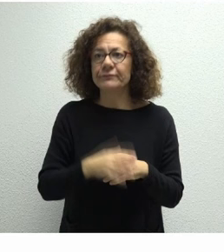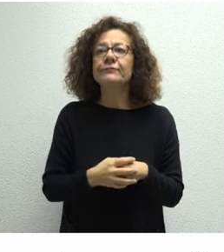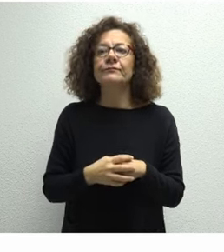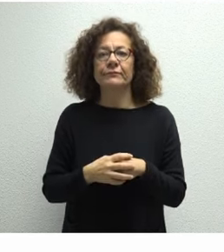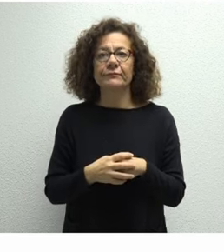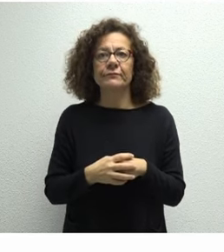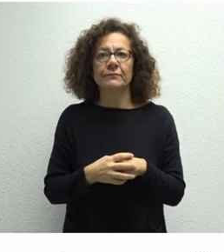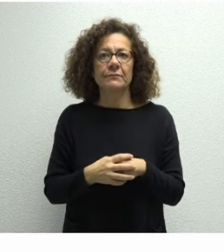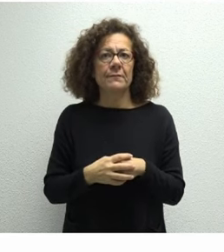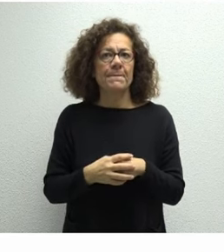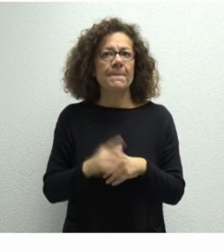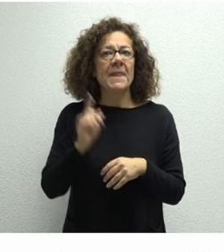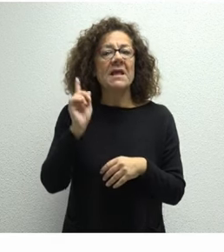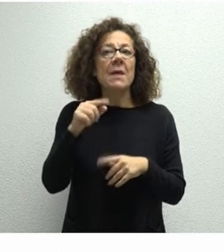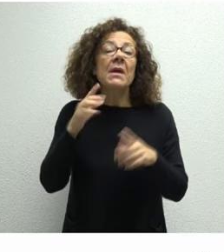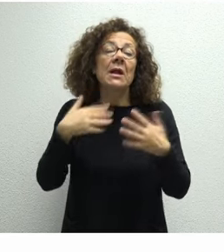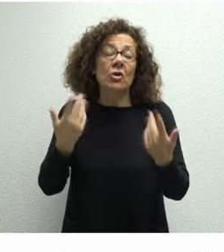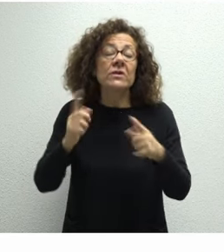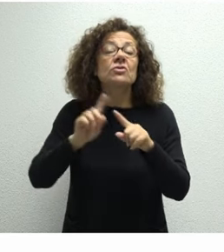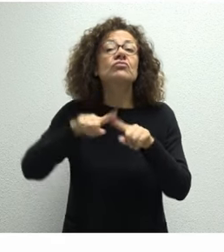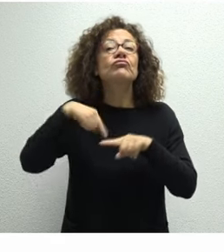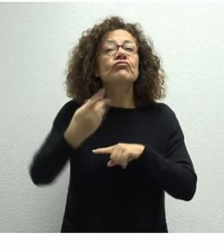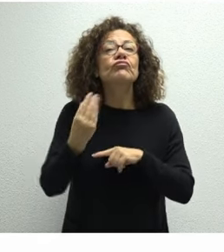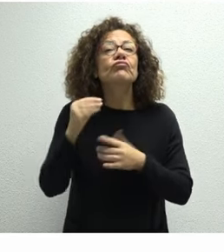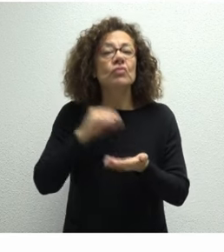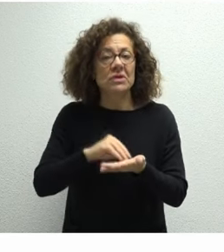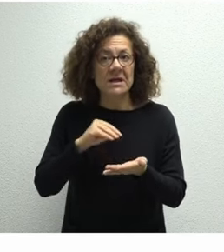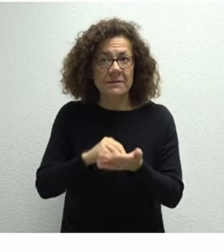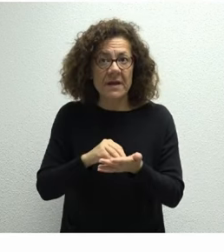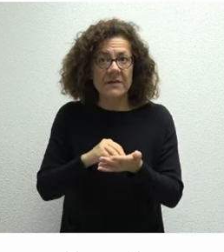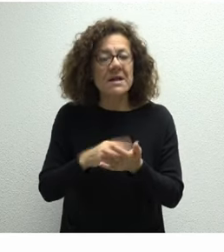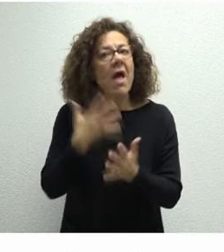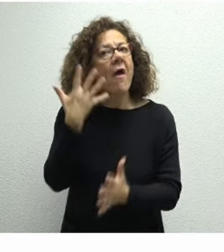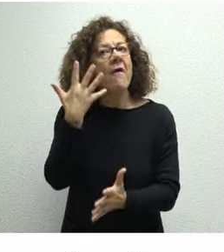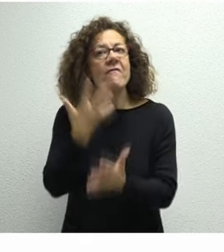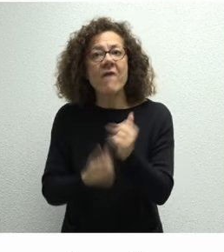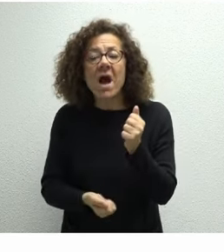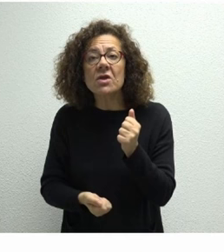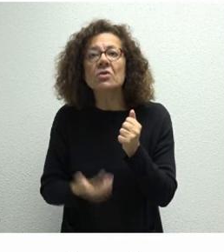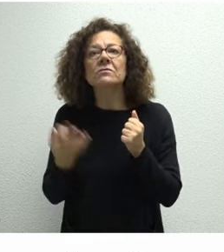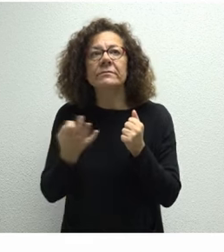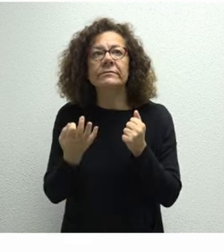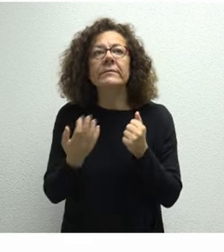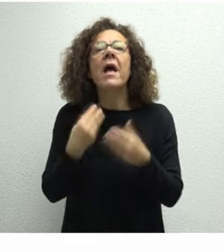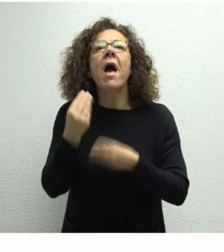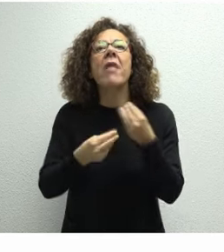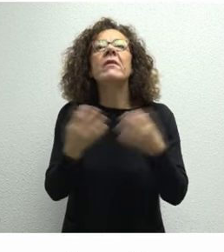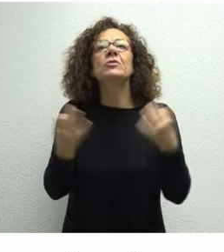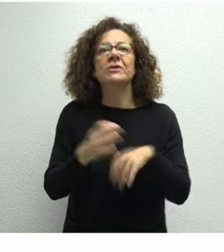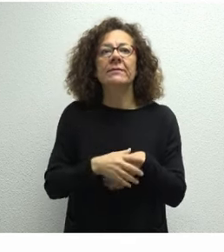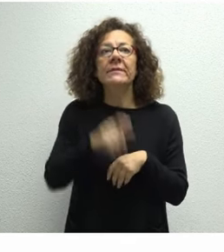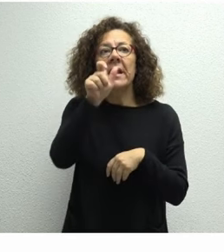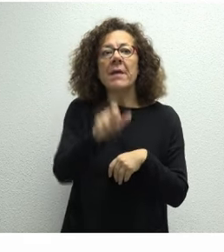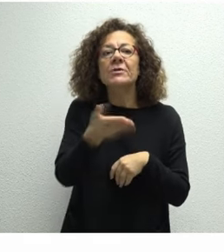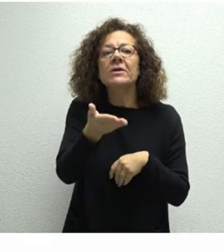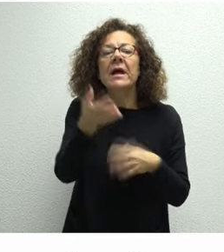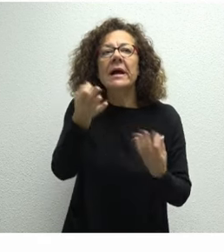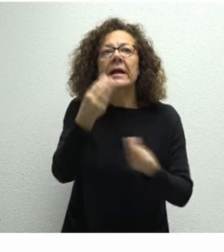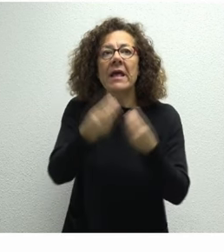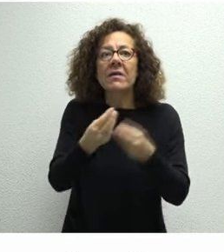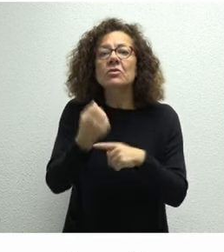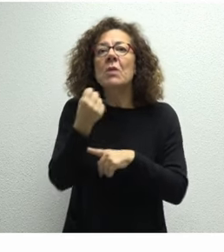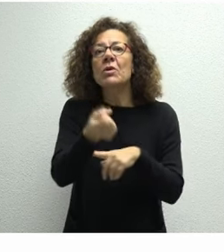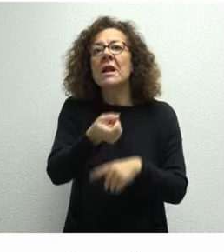Ah y Consecuentemente Pues muchas veces Pues el fallo de todo es qué hacemos dónde va la persona cómo le